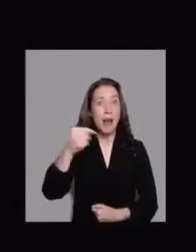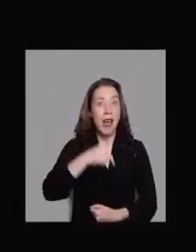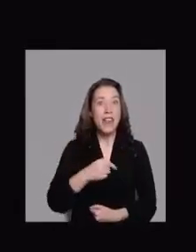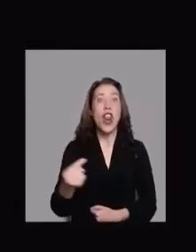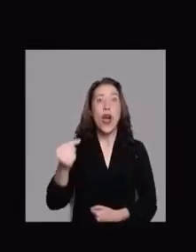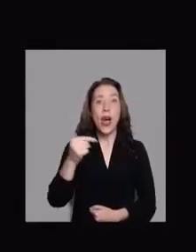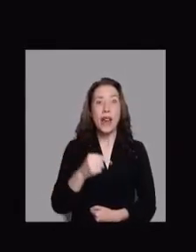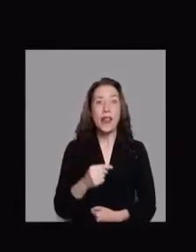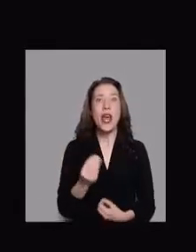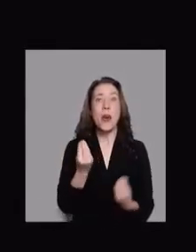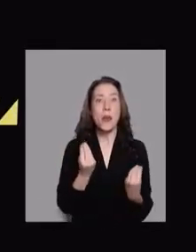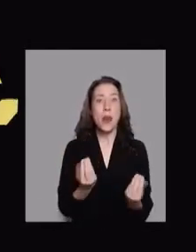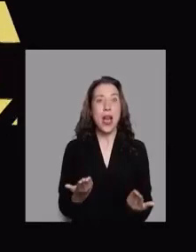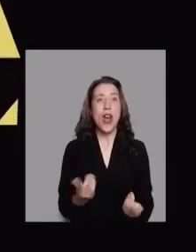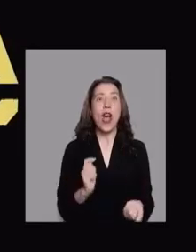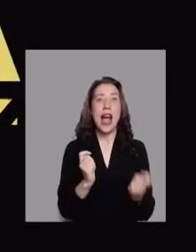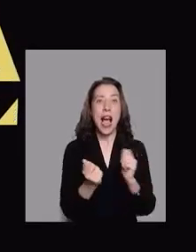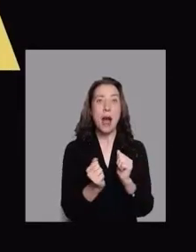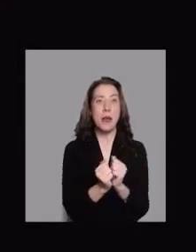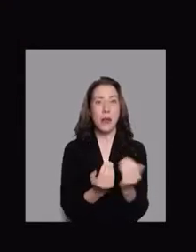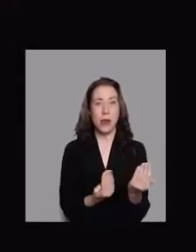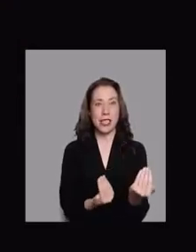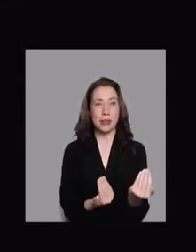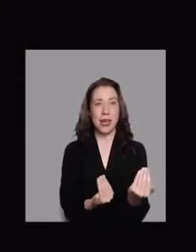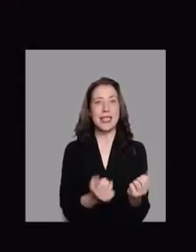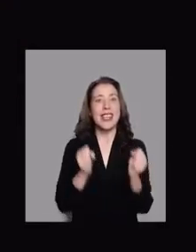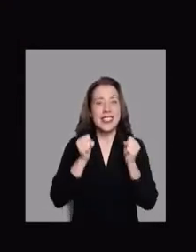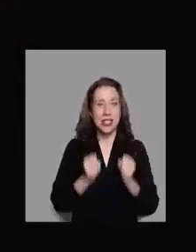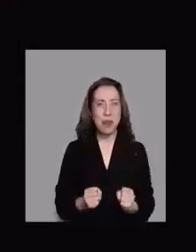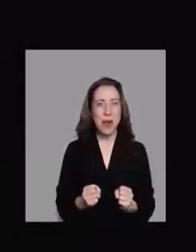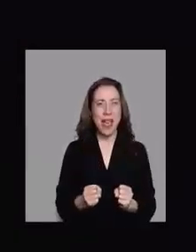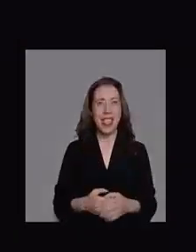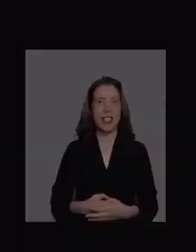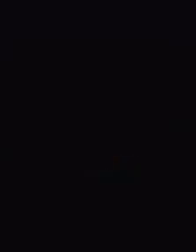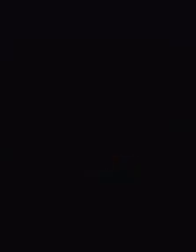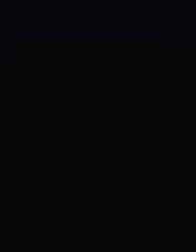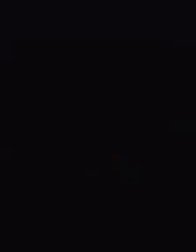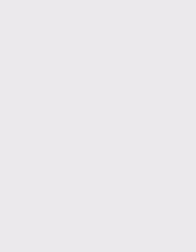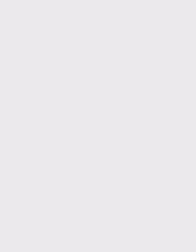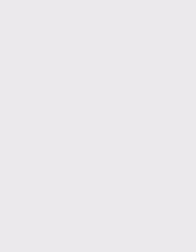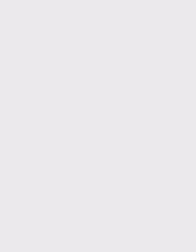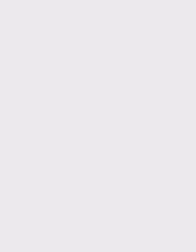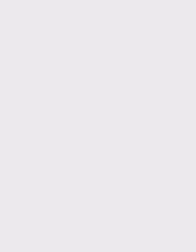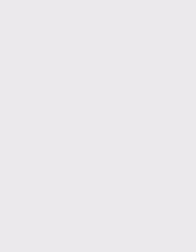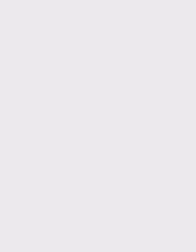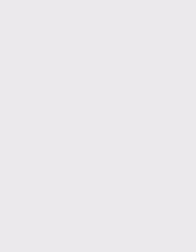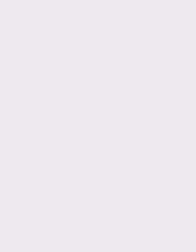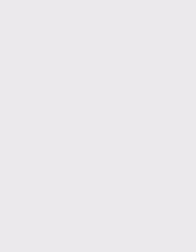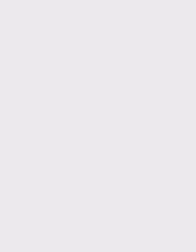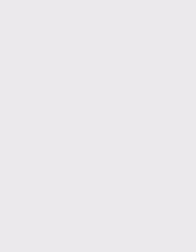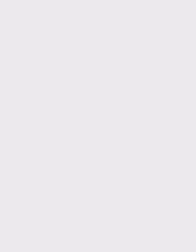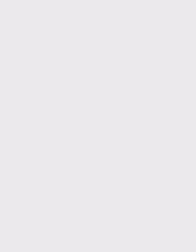que viene. Y lo que viene es bueno. Un cambio con esperanza. Se puede.